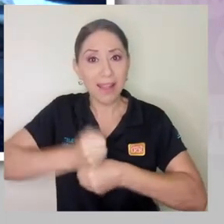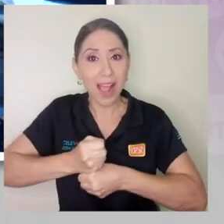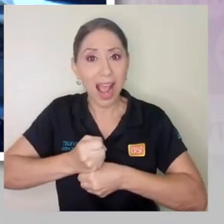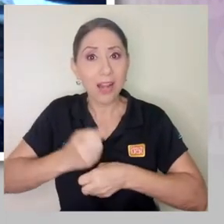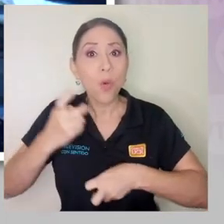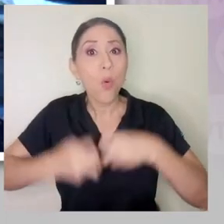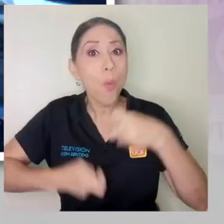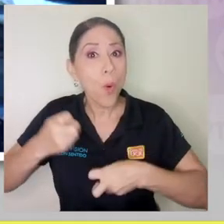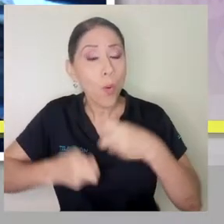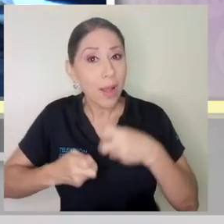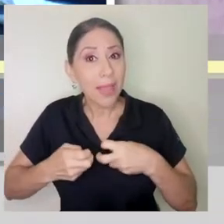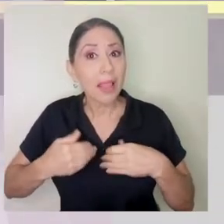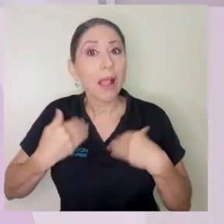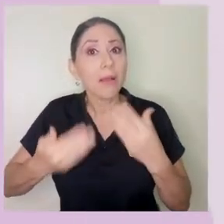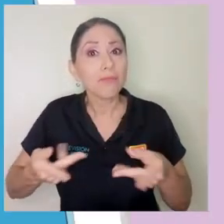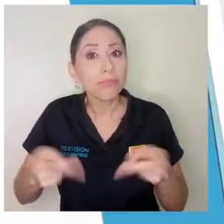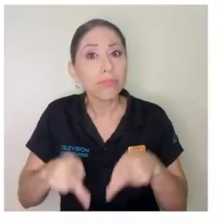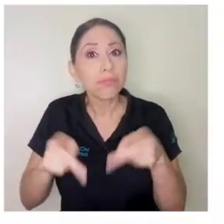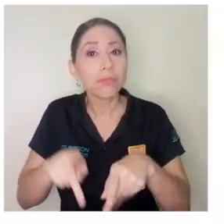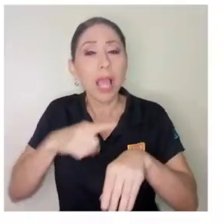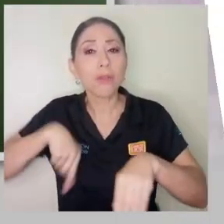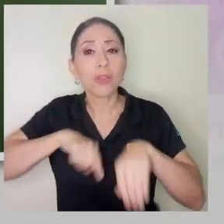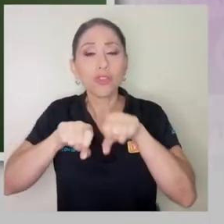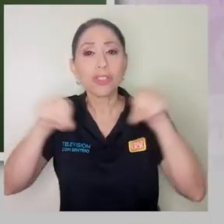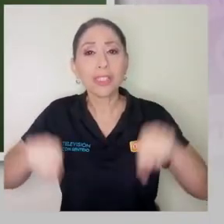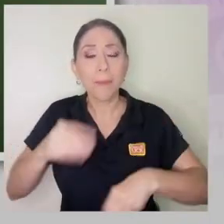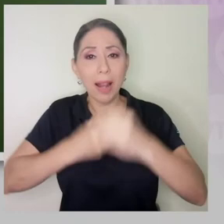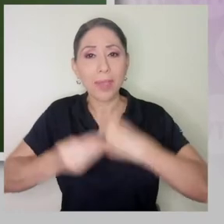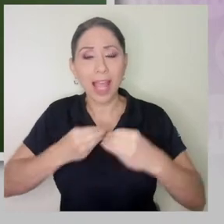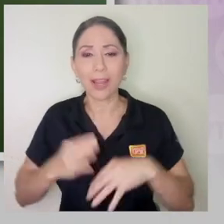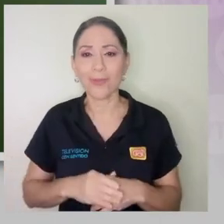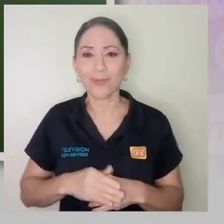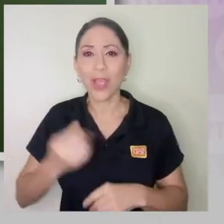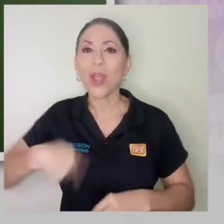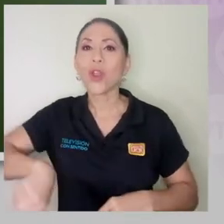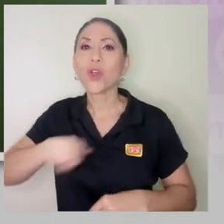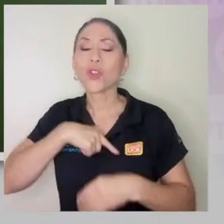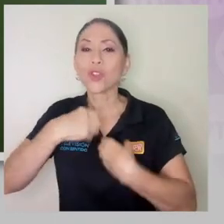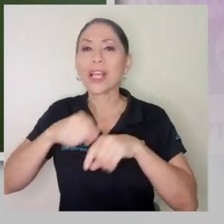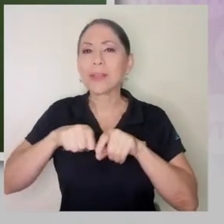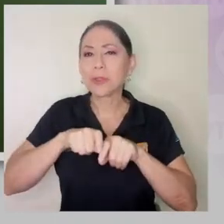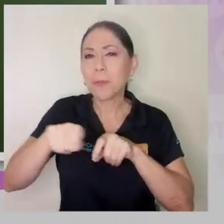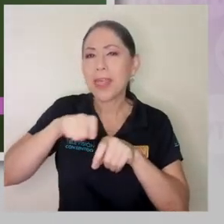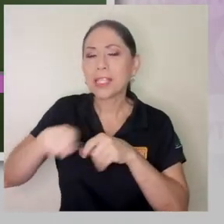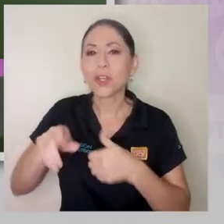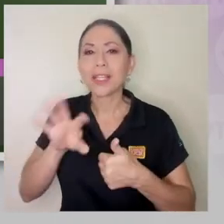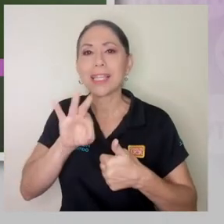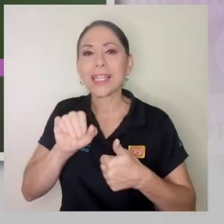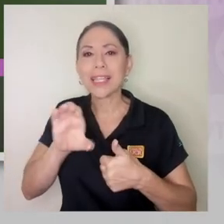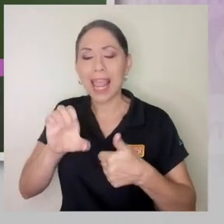en nuestros sistemas alimentarios. Nosotros tenemos mediciones en el TEC, en el INAH, en la